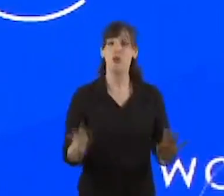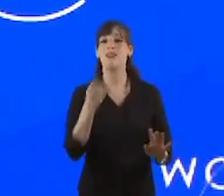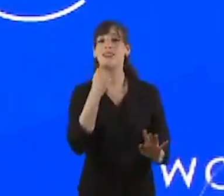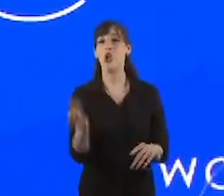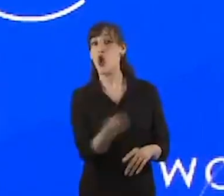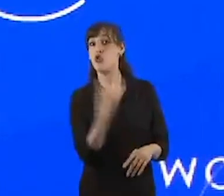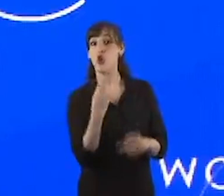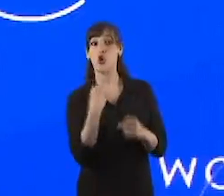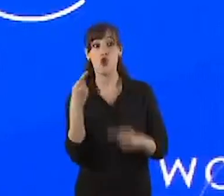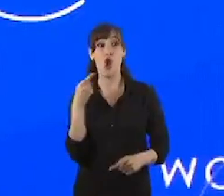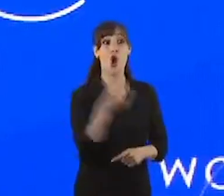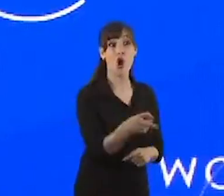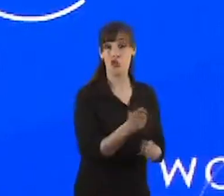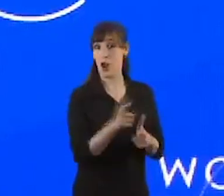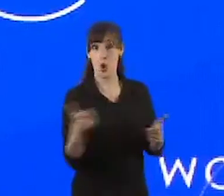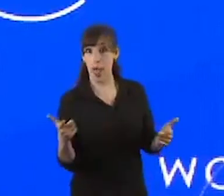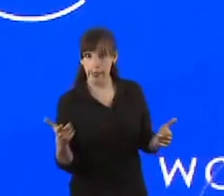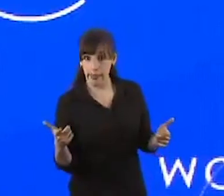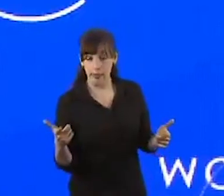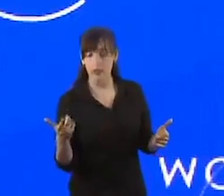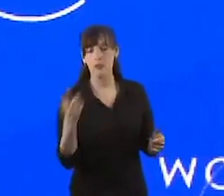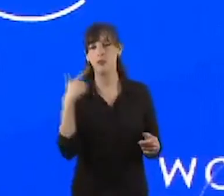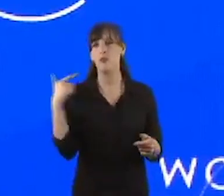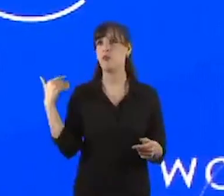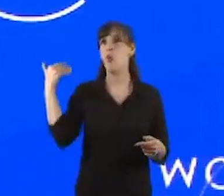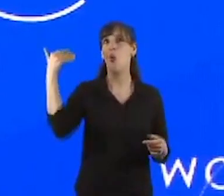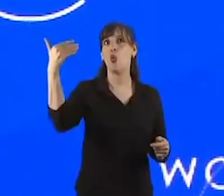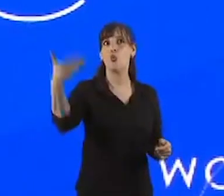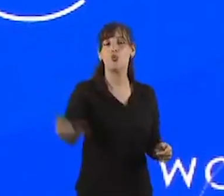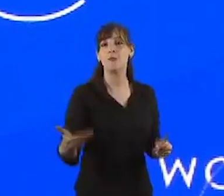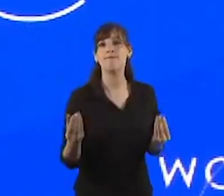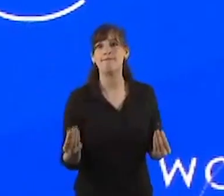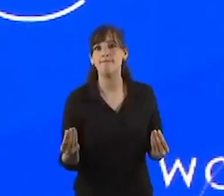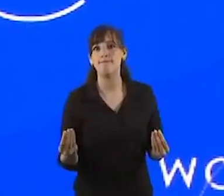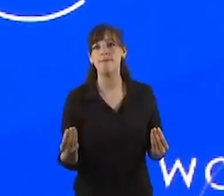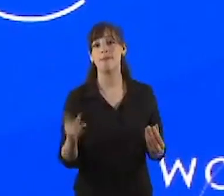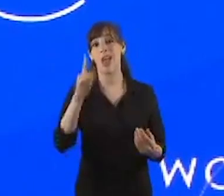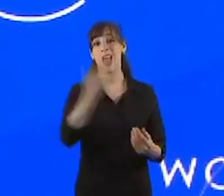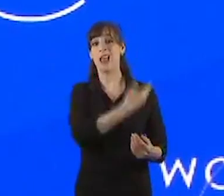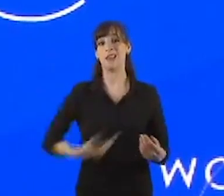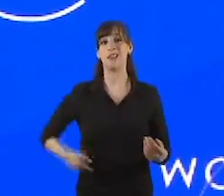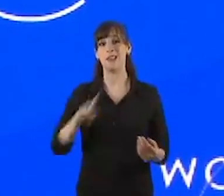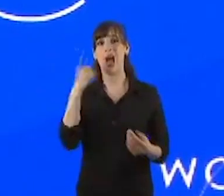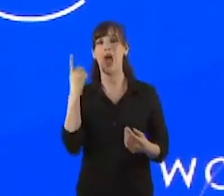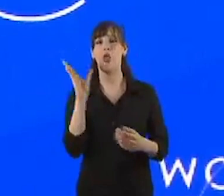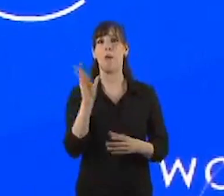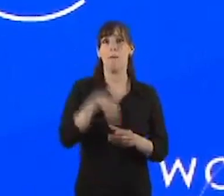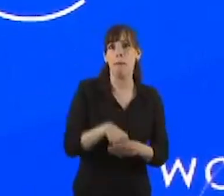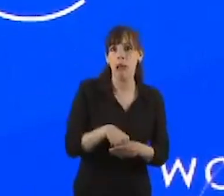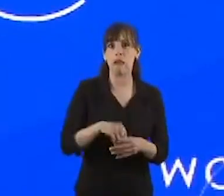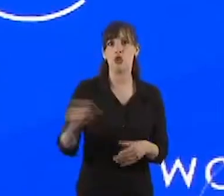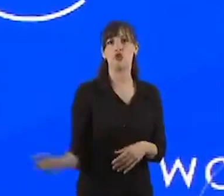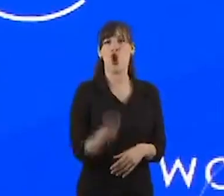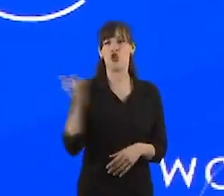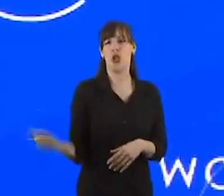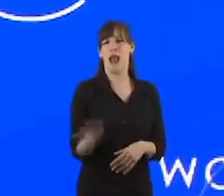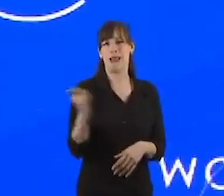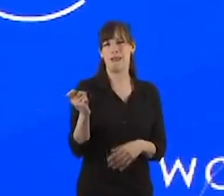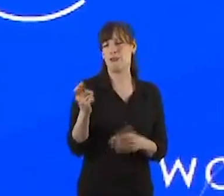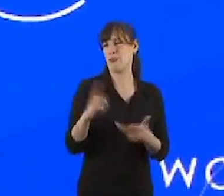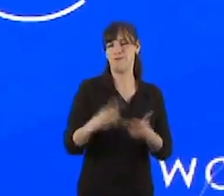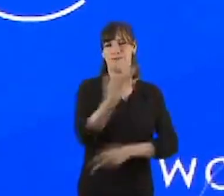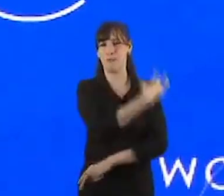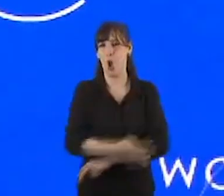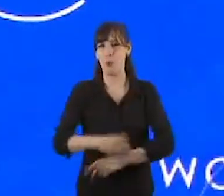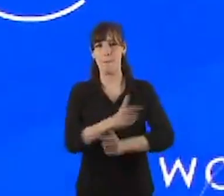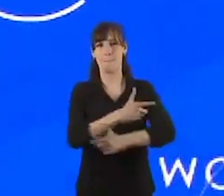ideas, el único destino posible es que cada vez vamos a tener más Estado, más regulación, más socialismo, más pobreza,